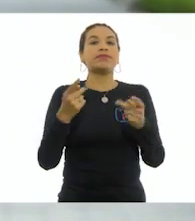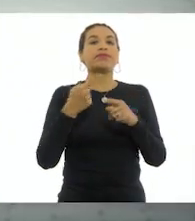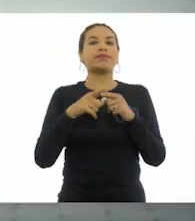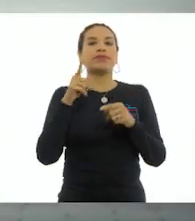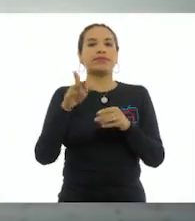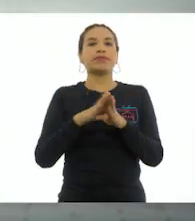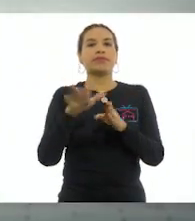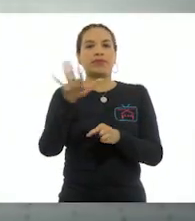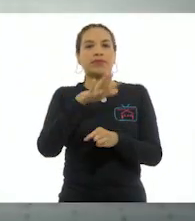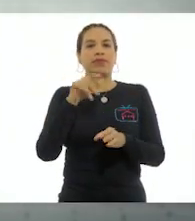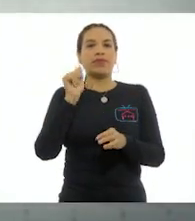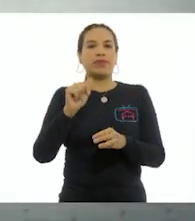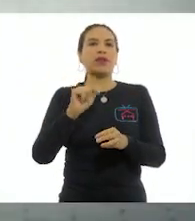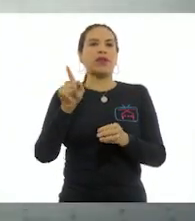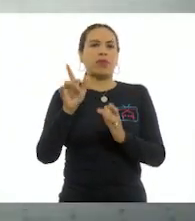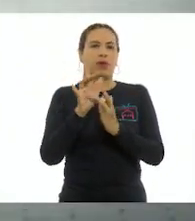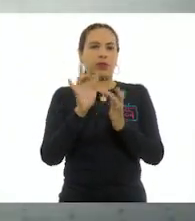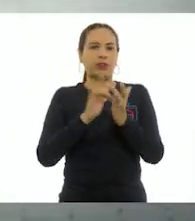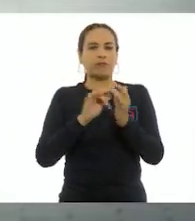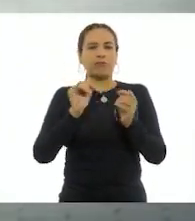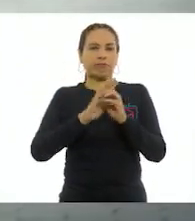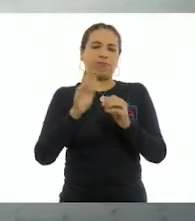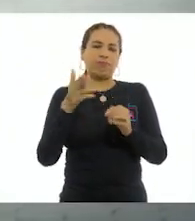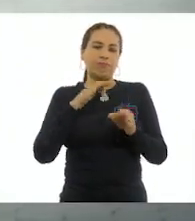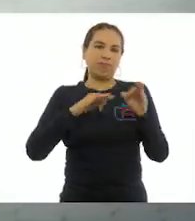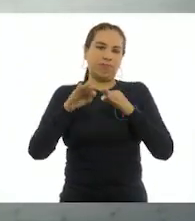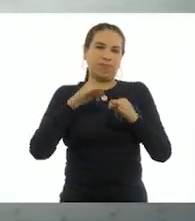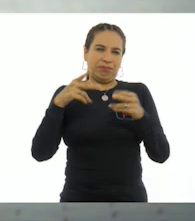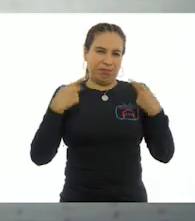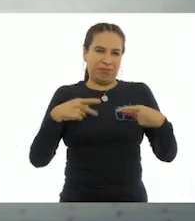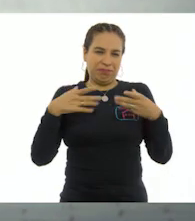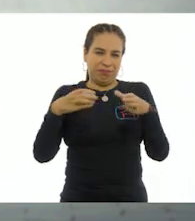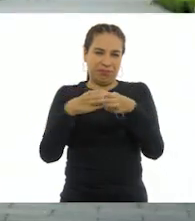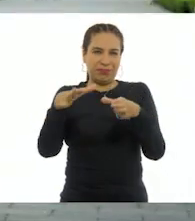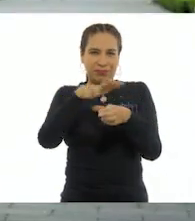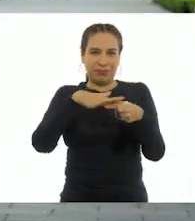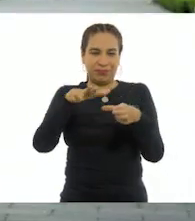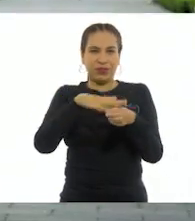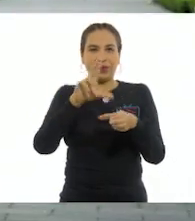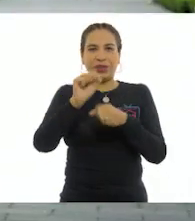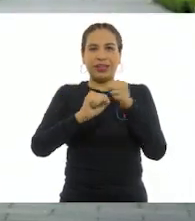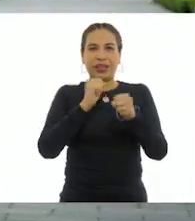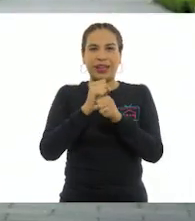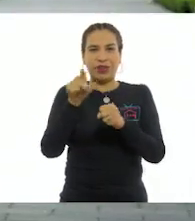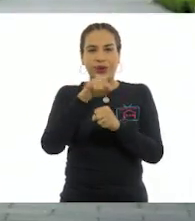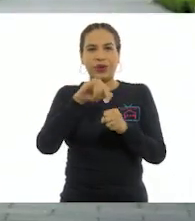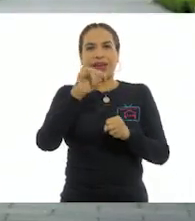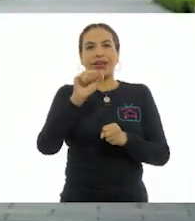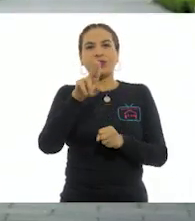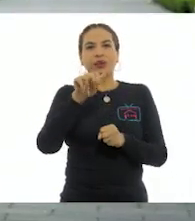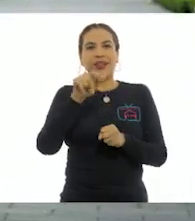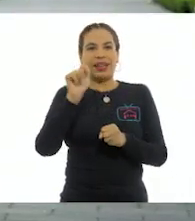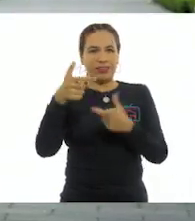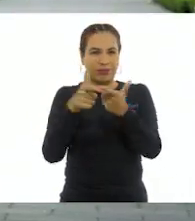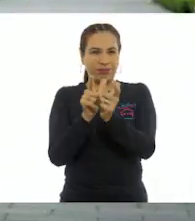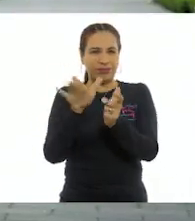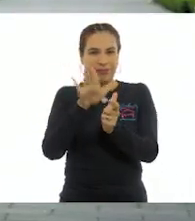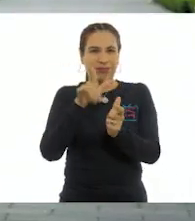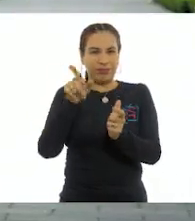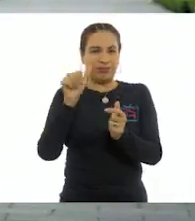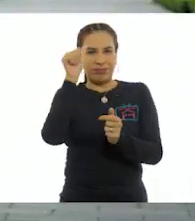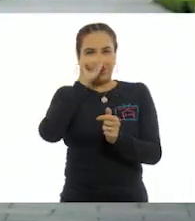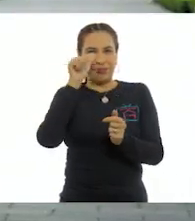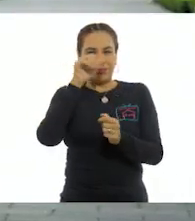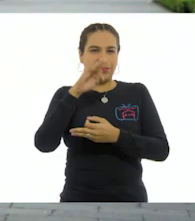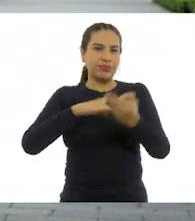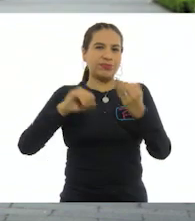de Jesús, quienes la trabajaron muy exitosamente a lo largo de 80 años. A la expulsión de los jesuitas, a fines del siglo XVIII, de